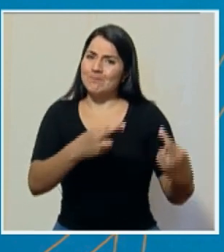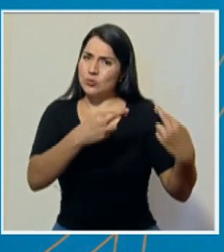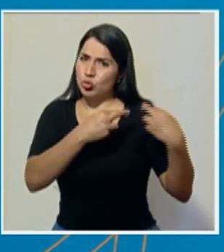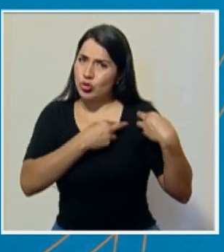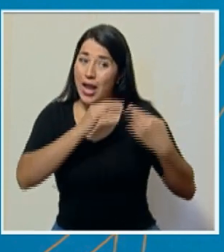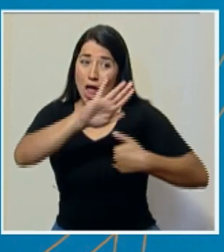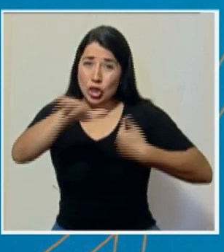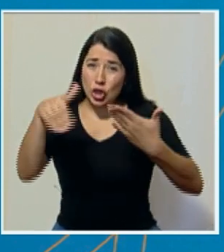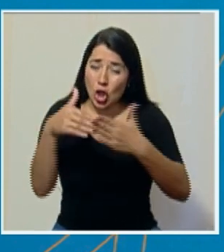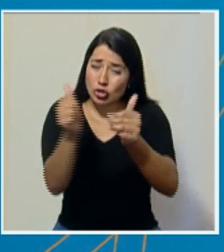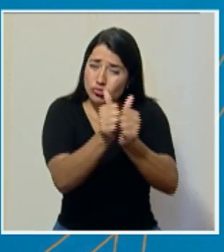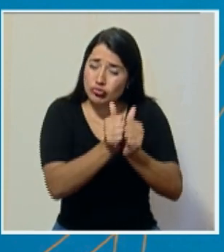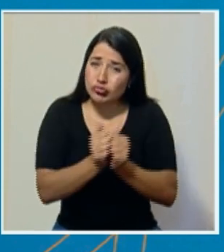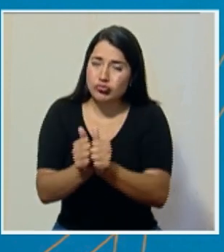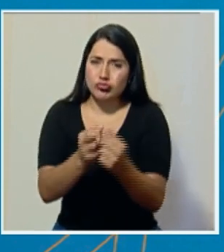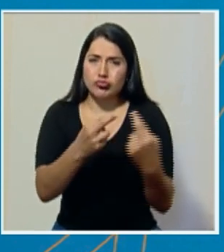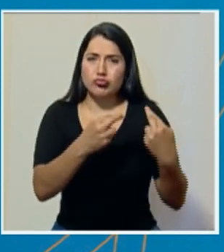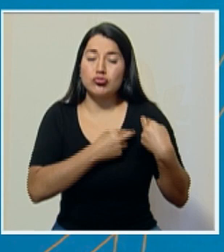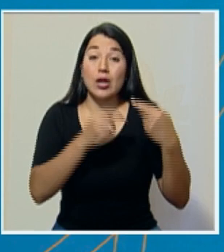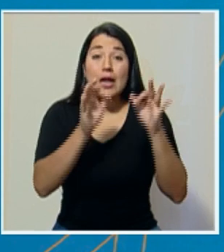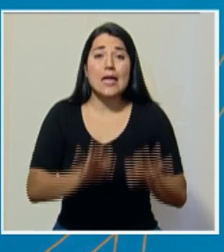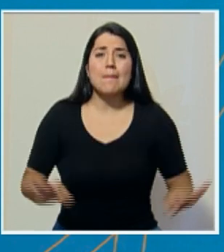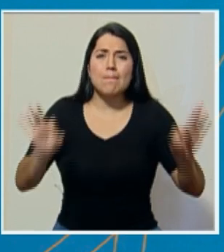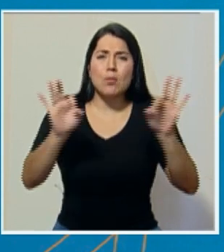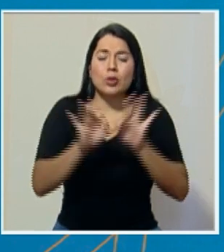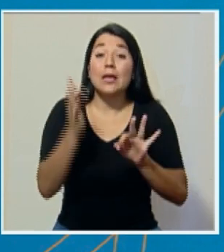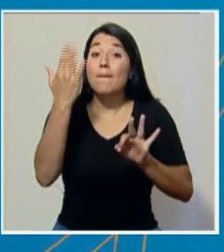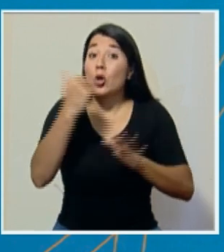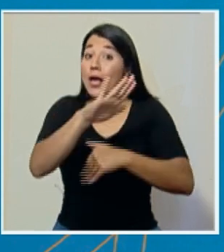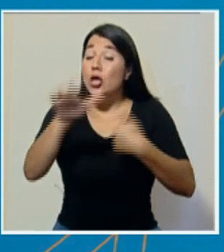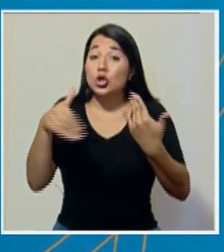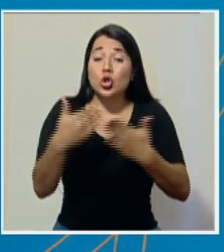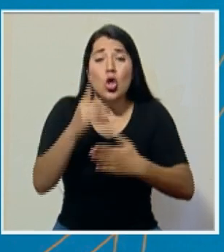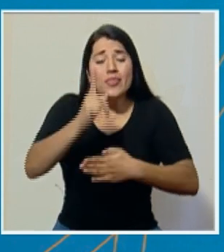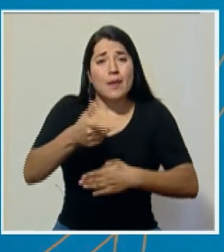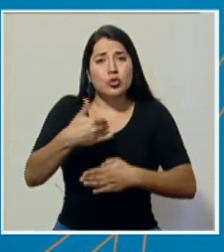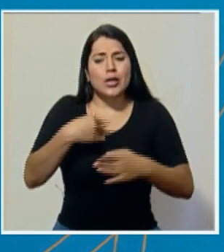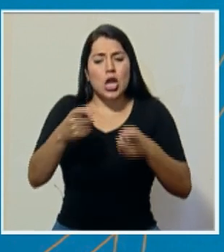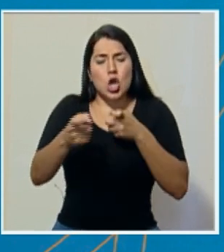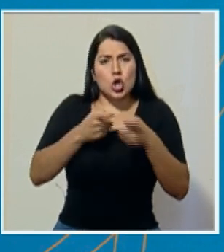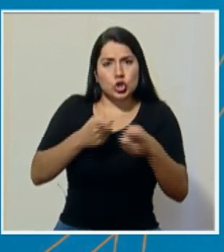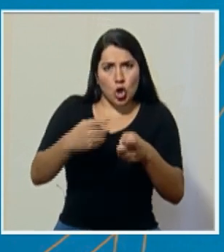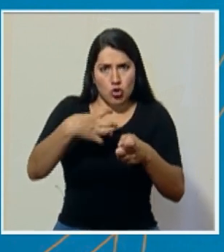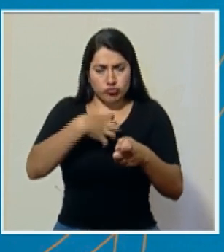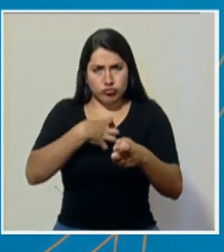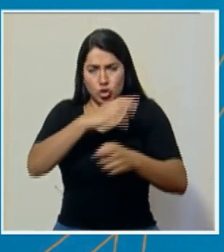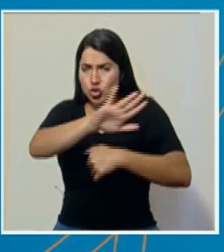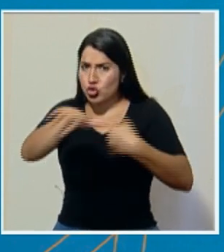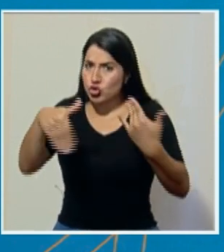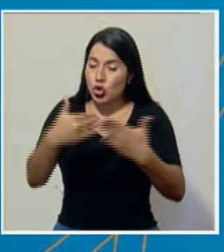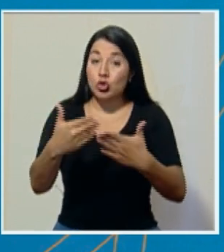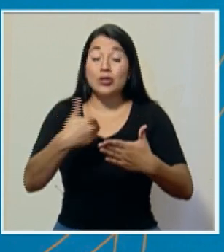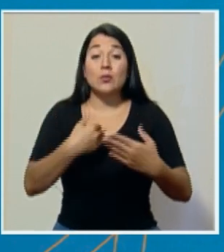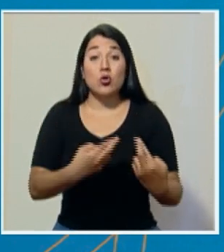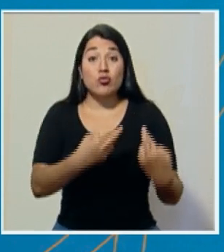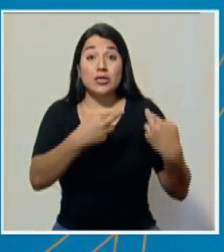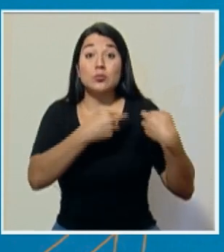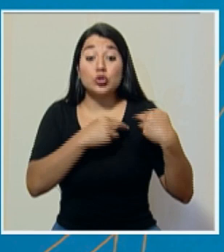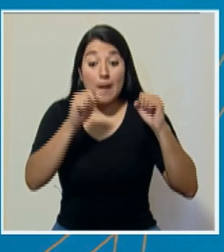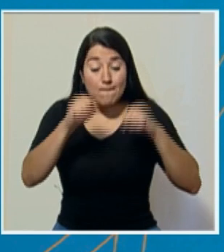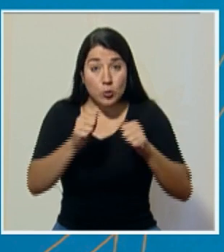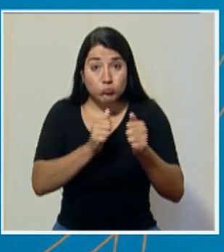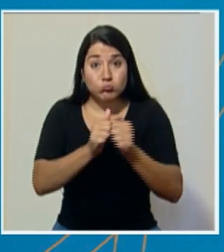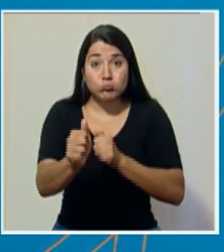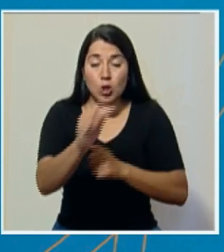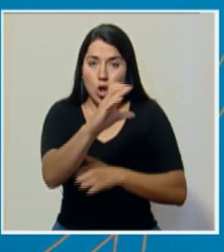es sumamente importante porque todos y todas debemos tomar el control en nuestras manos. Todos y todas somos responsables de sacar